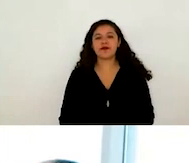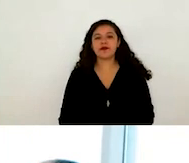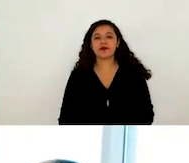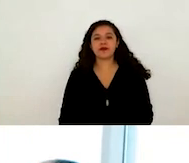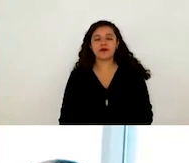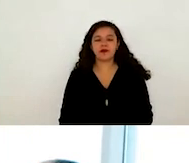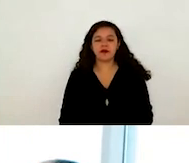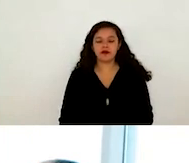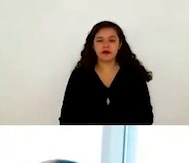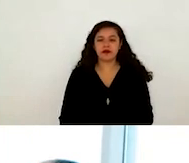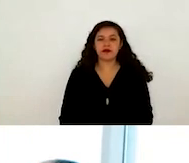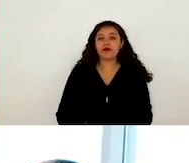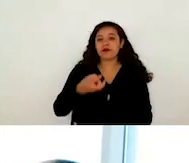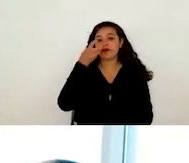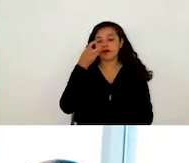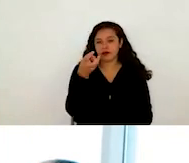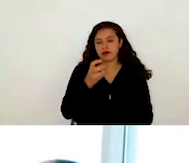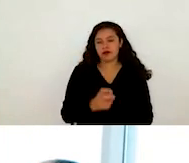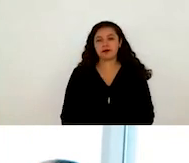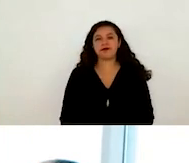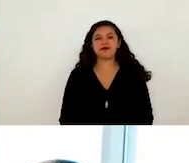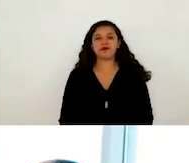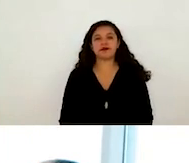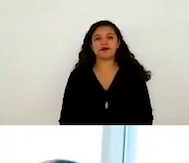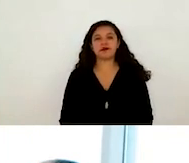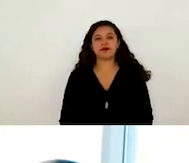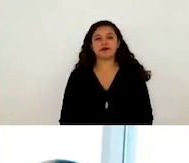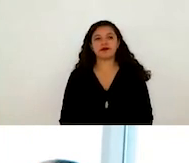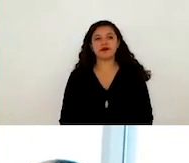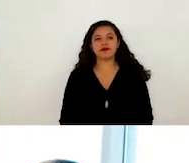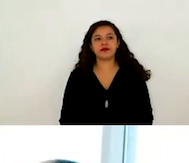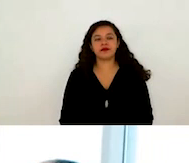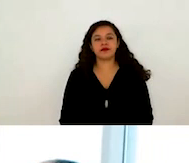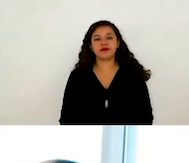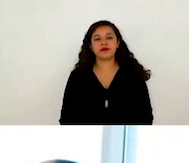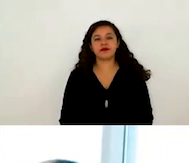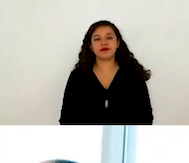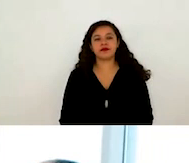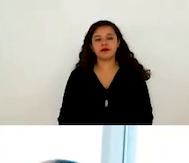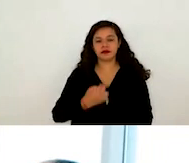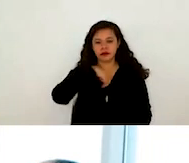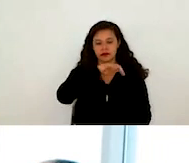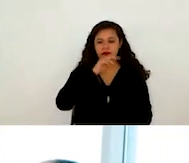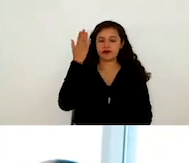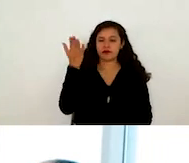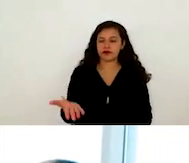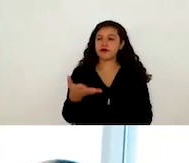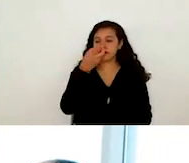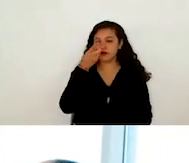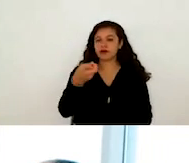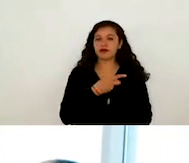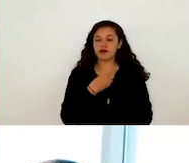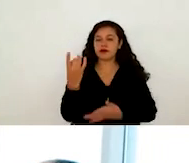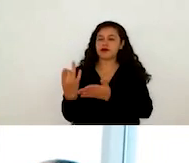ese es el punto s nosotros vamos a solicitar así que me transfiera que me diga si